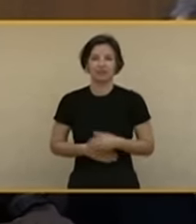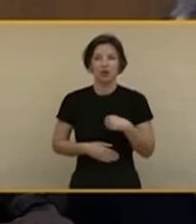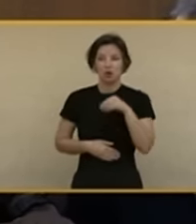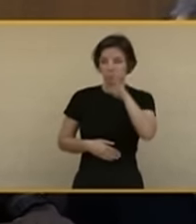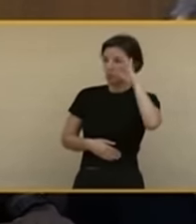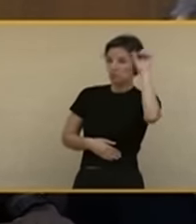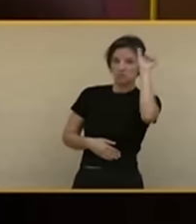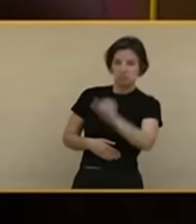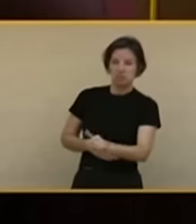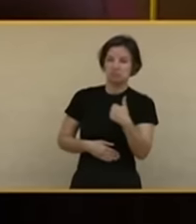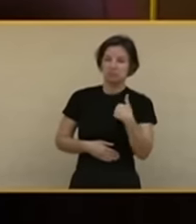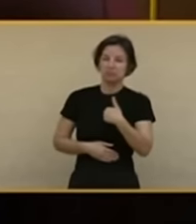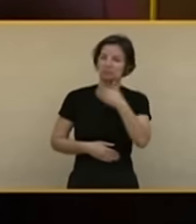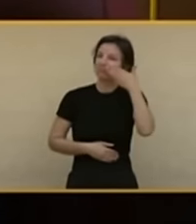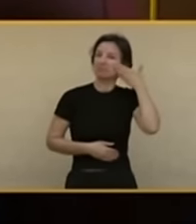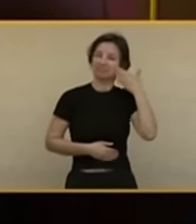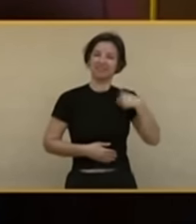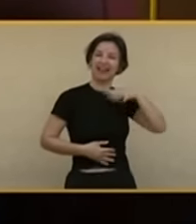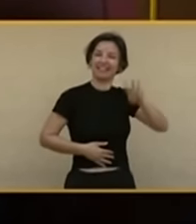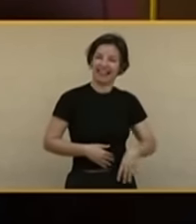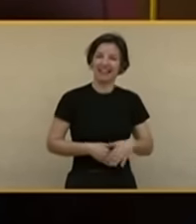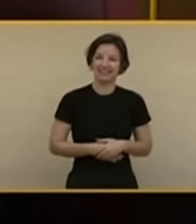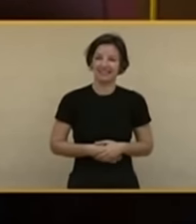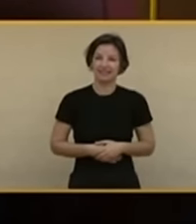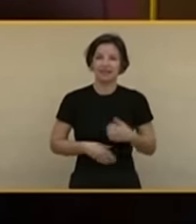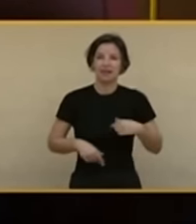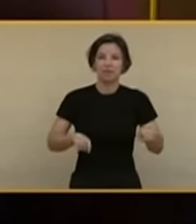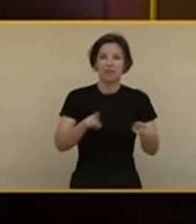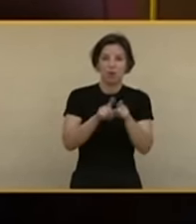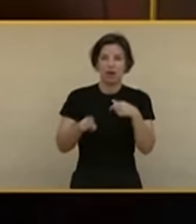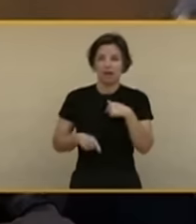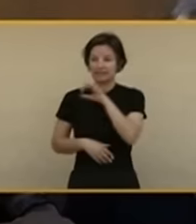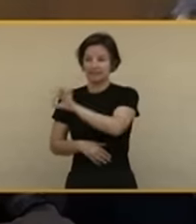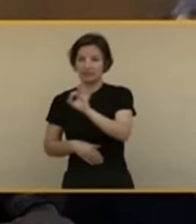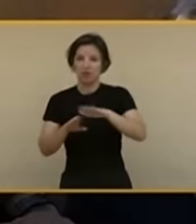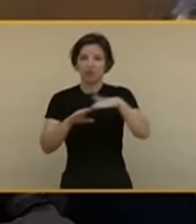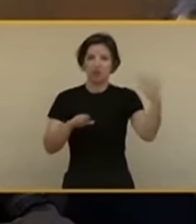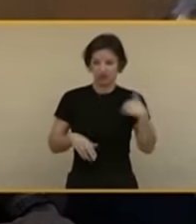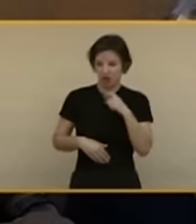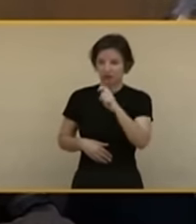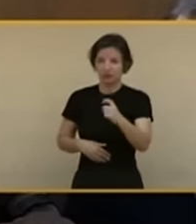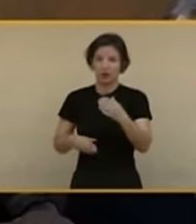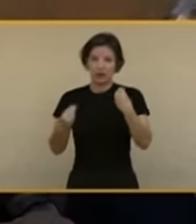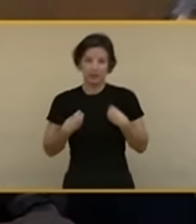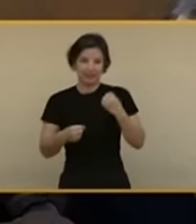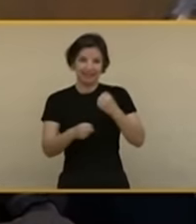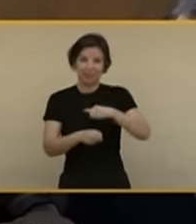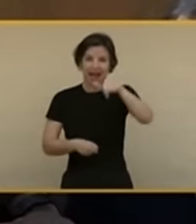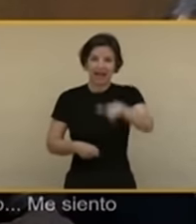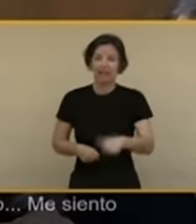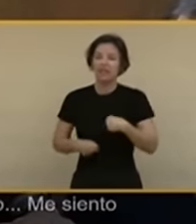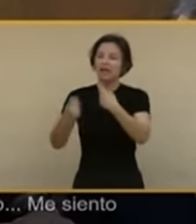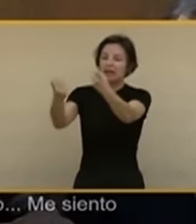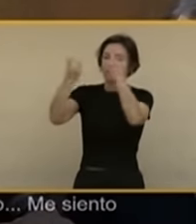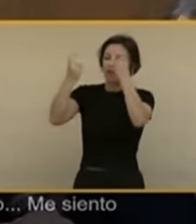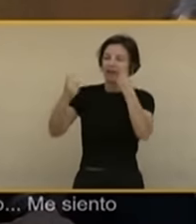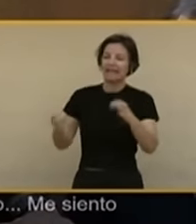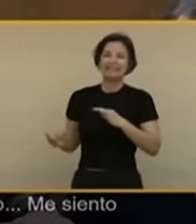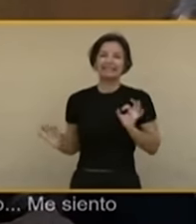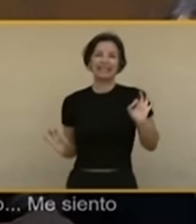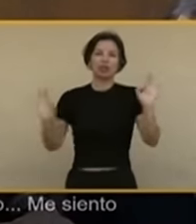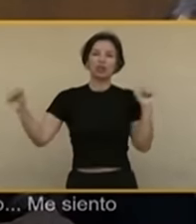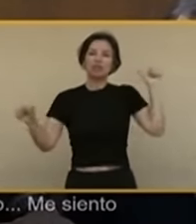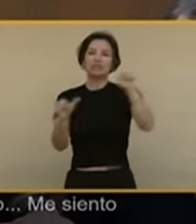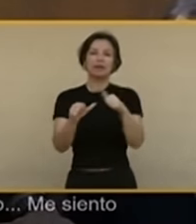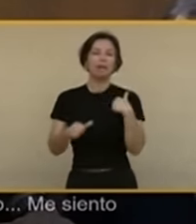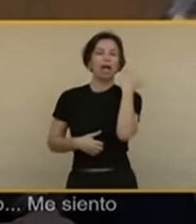organismo siento o fuera de donosti le diría que los que trabajamos y vivimos aquí No aceptamos ninguna lección de los señoritos que siempre han